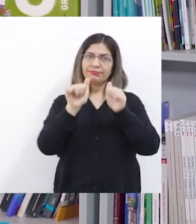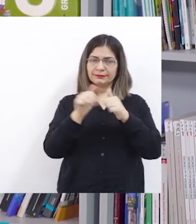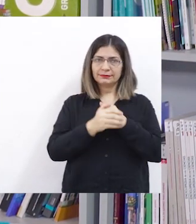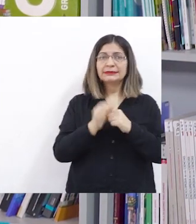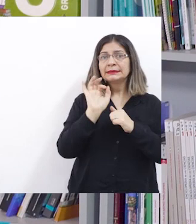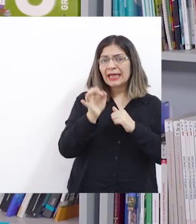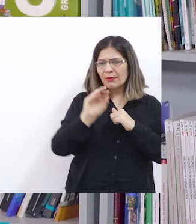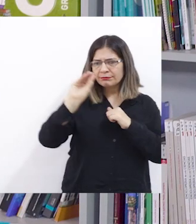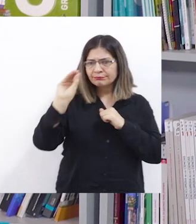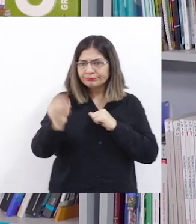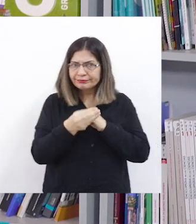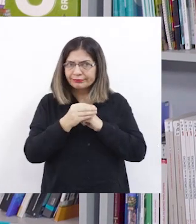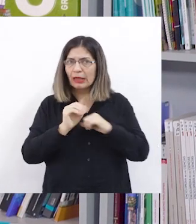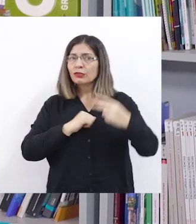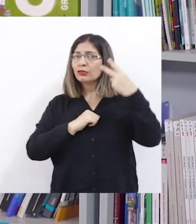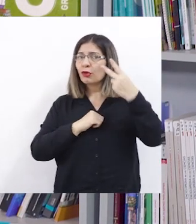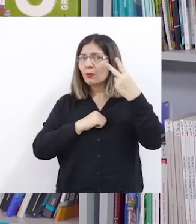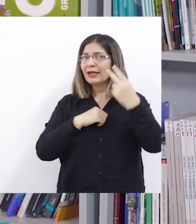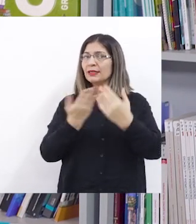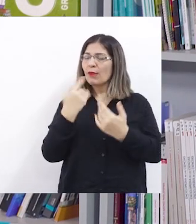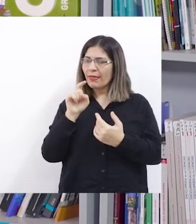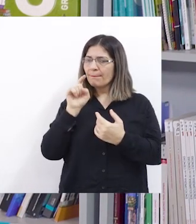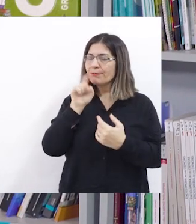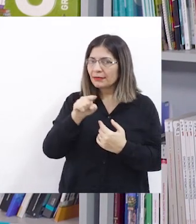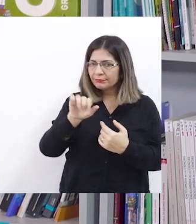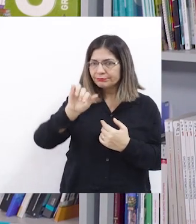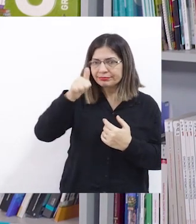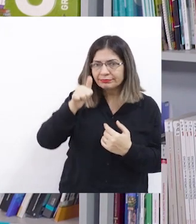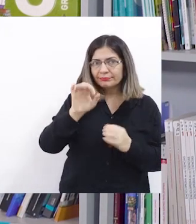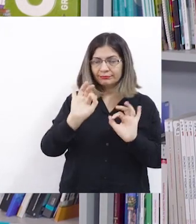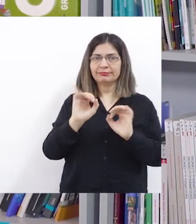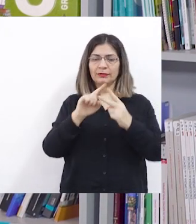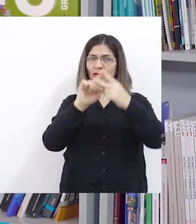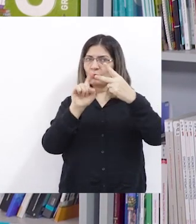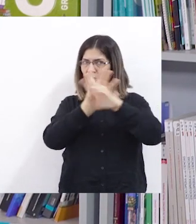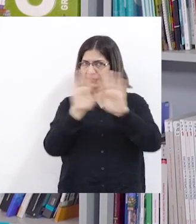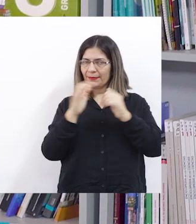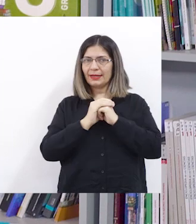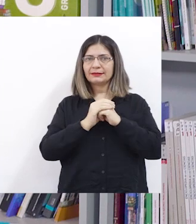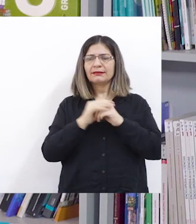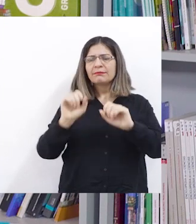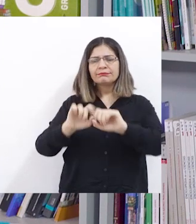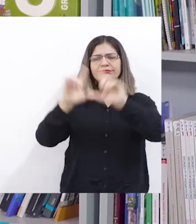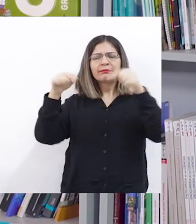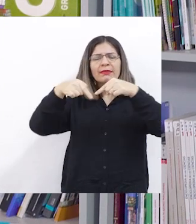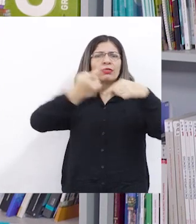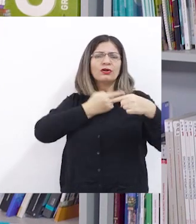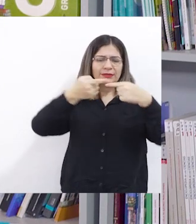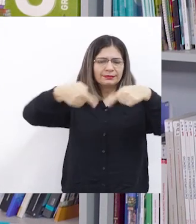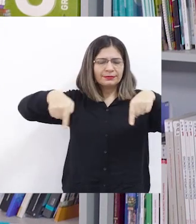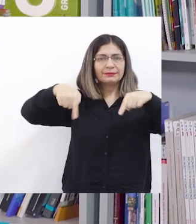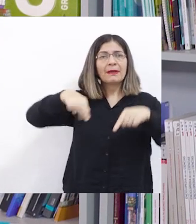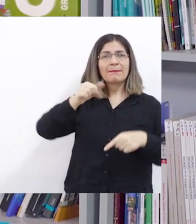tenés dos oportunidades para aplicar nuevamente. A través del panel docente la vas a descargar y ahí la vas